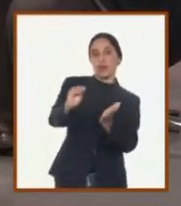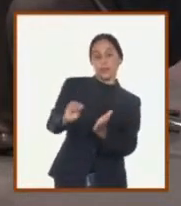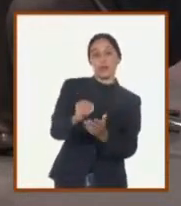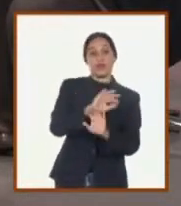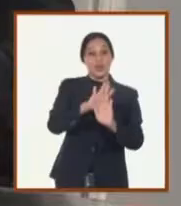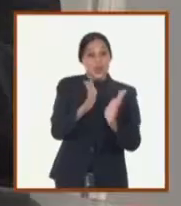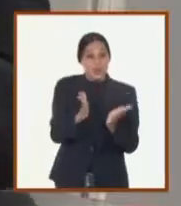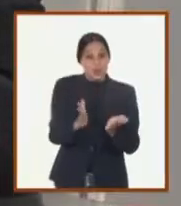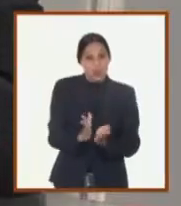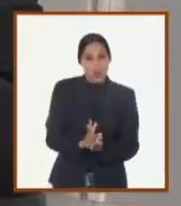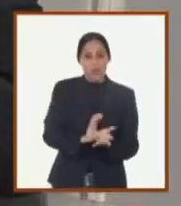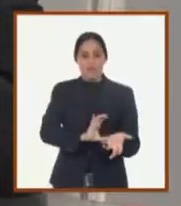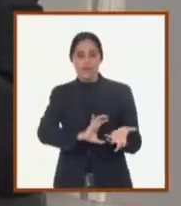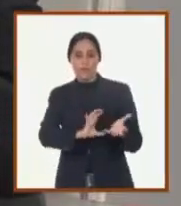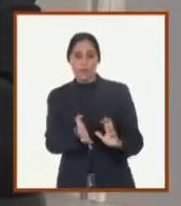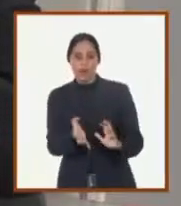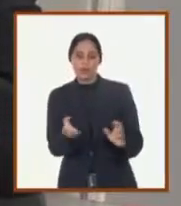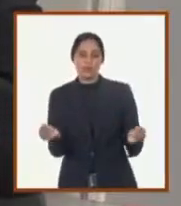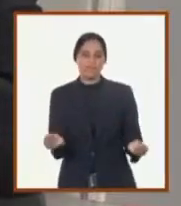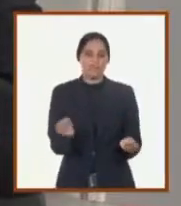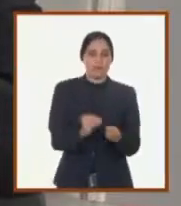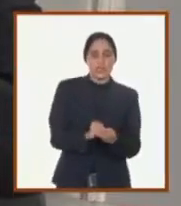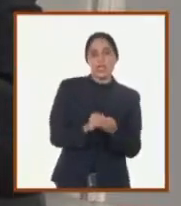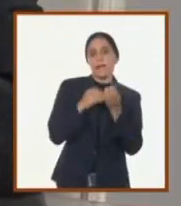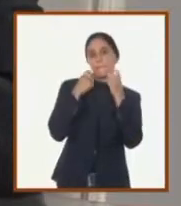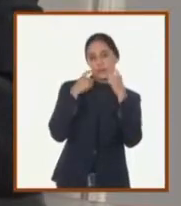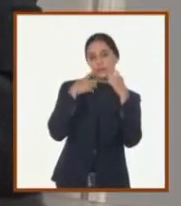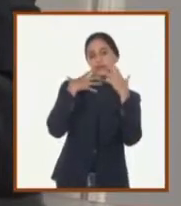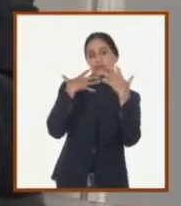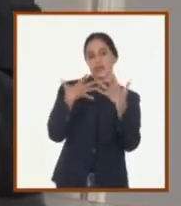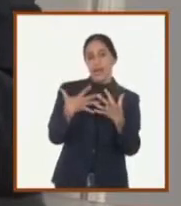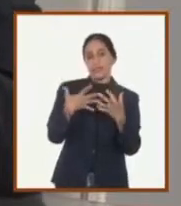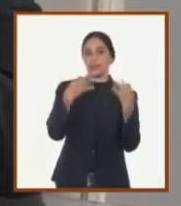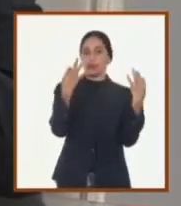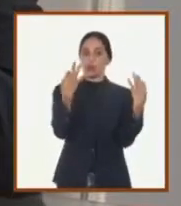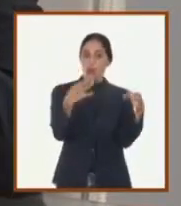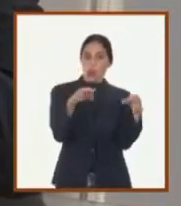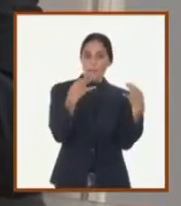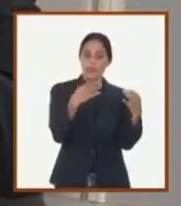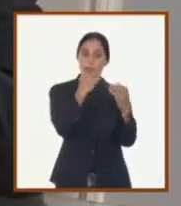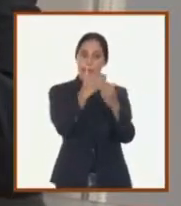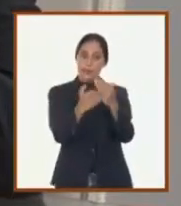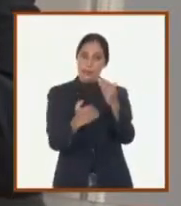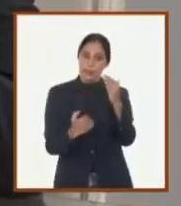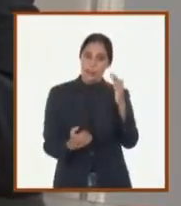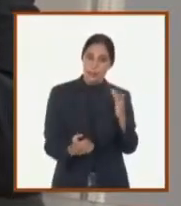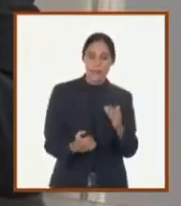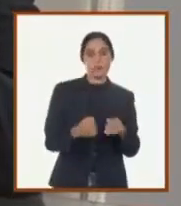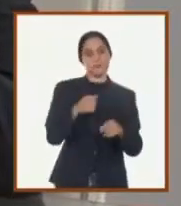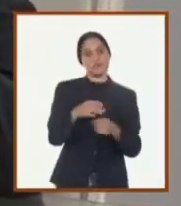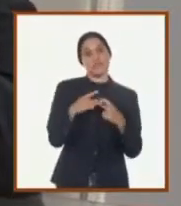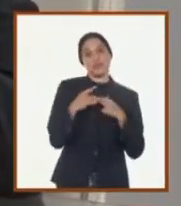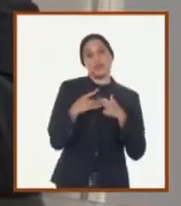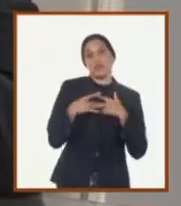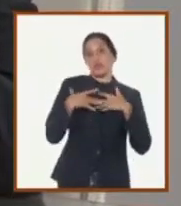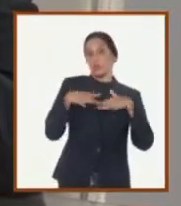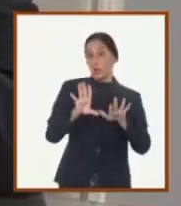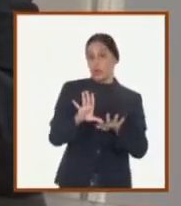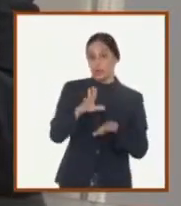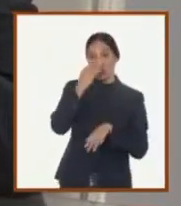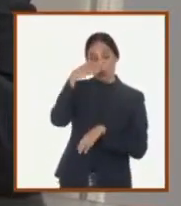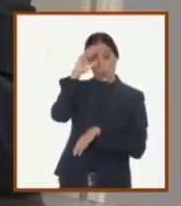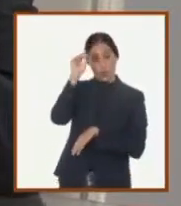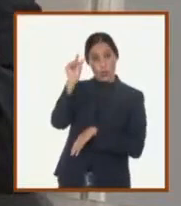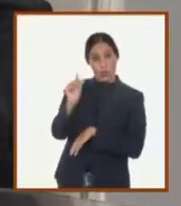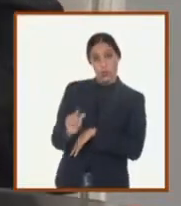fue conformando una importante documentación para suerte de los cubanos porque en otros esenarios sabemos